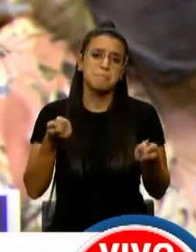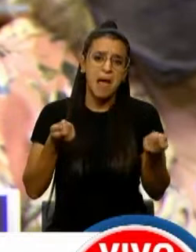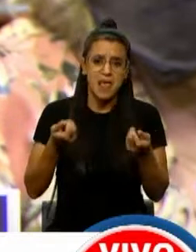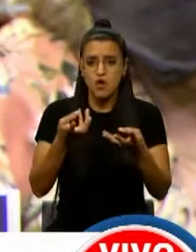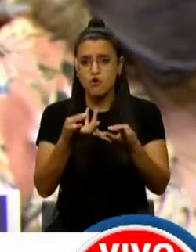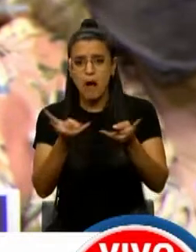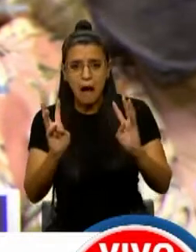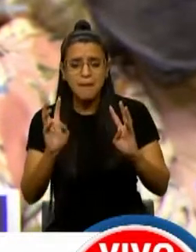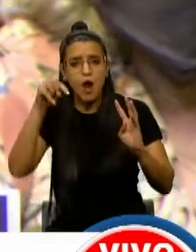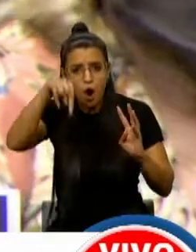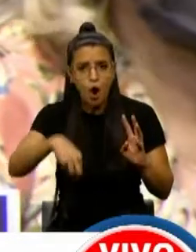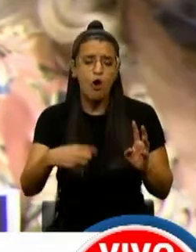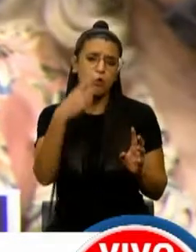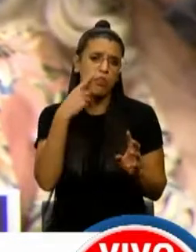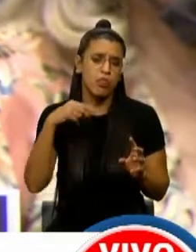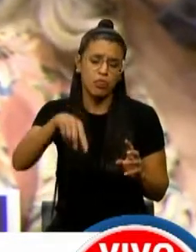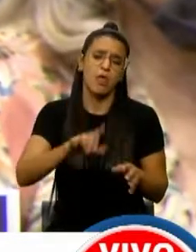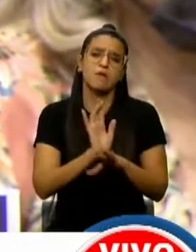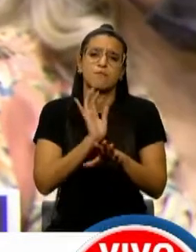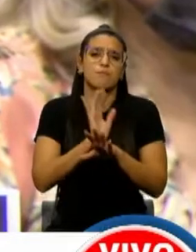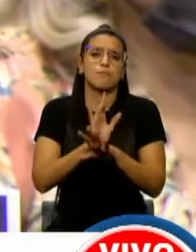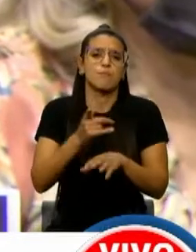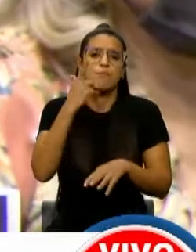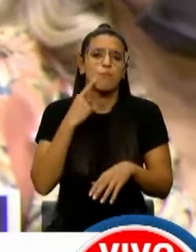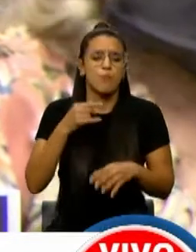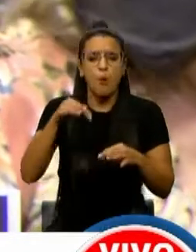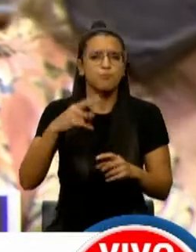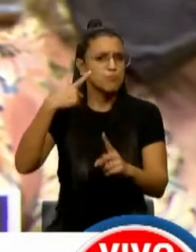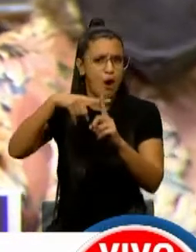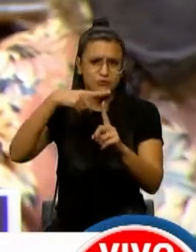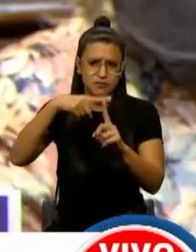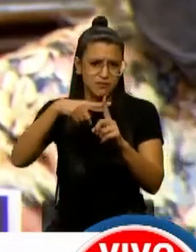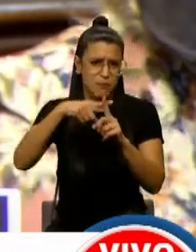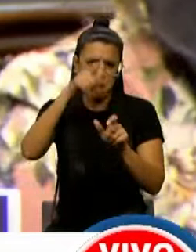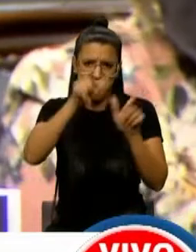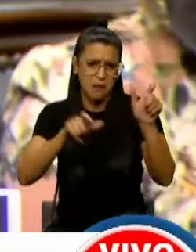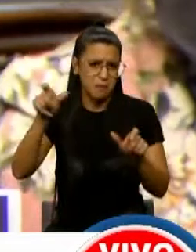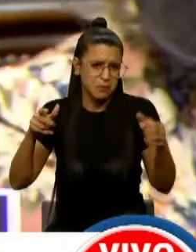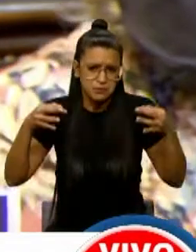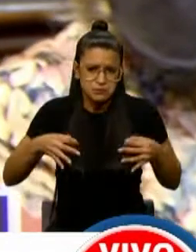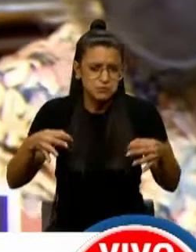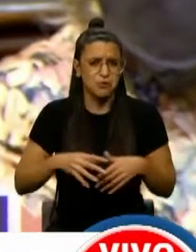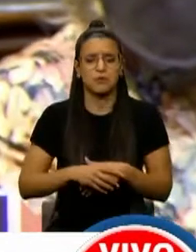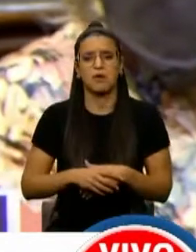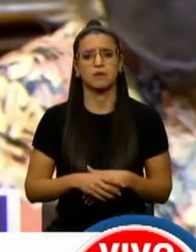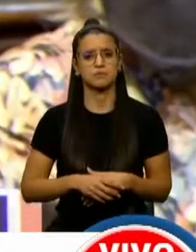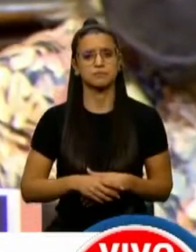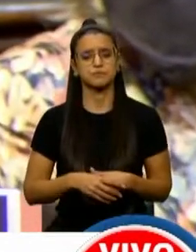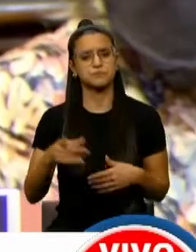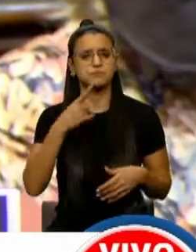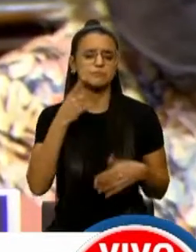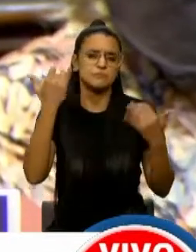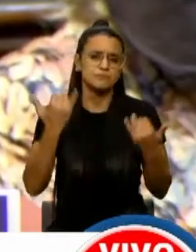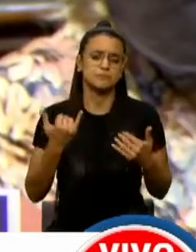Cámara, hoy tengamos una jornada que quedará como una jornada netamente positiva para la ciudadanía. Se han abarcado